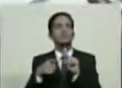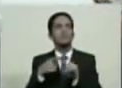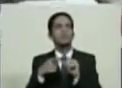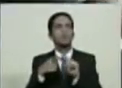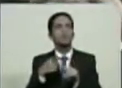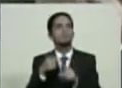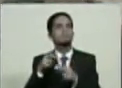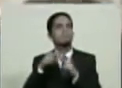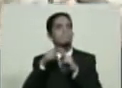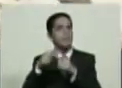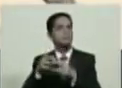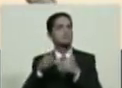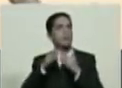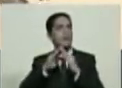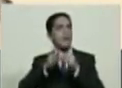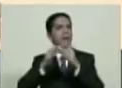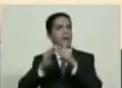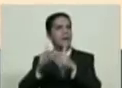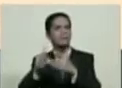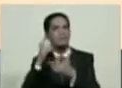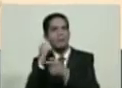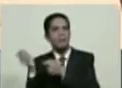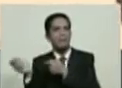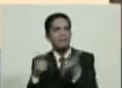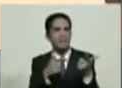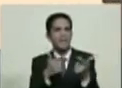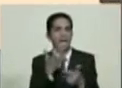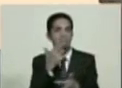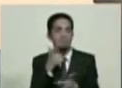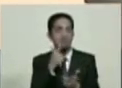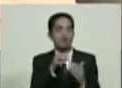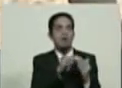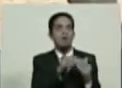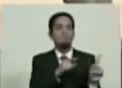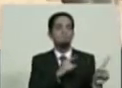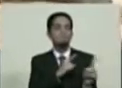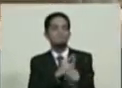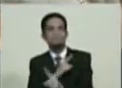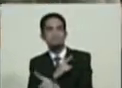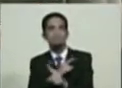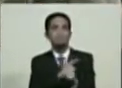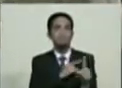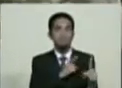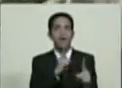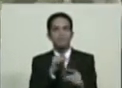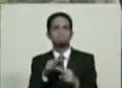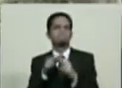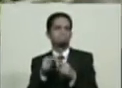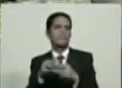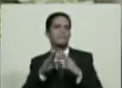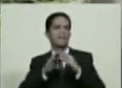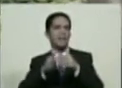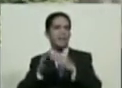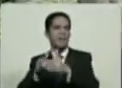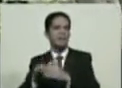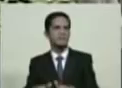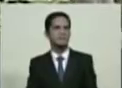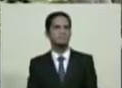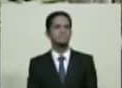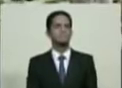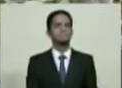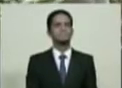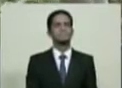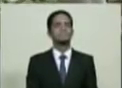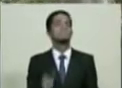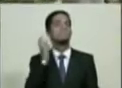prestó esta lancha para movilizar el material las veces que fue cortado el cable, y Lucy